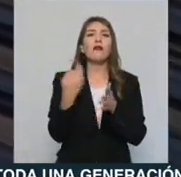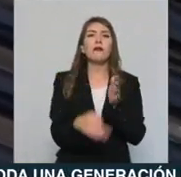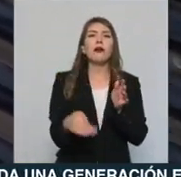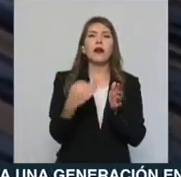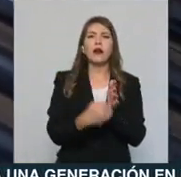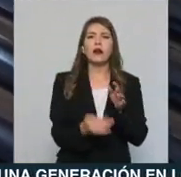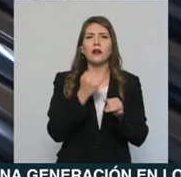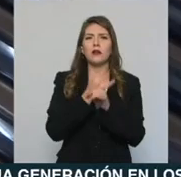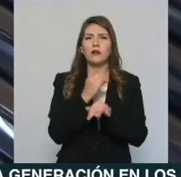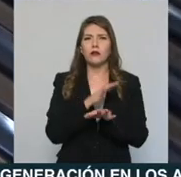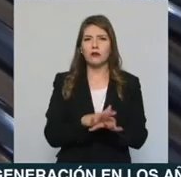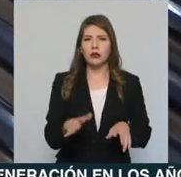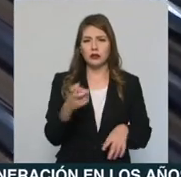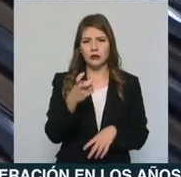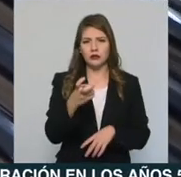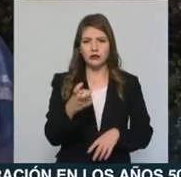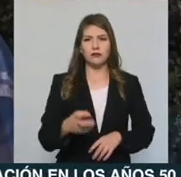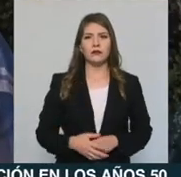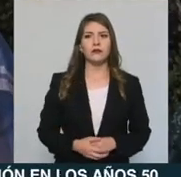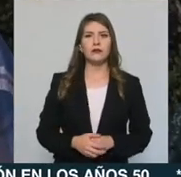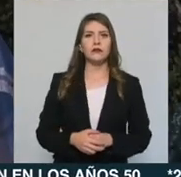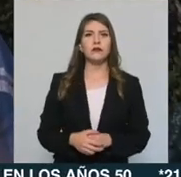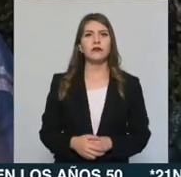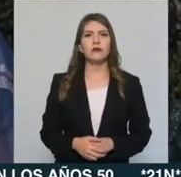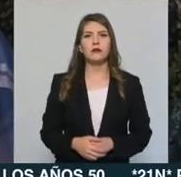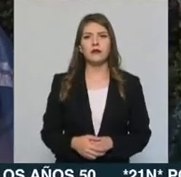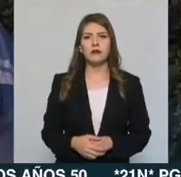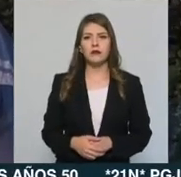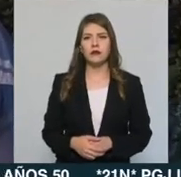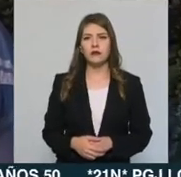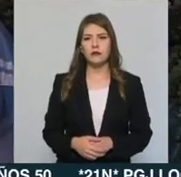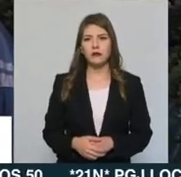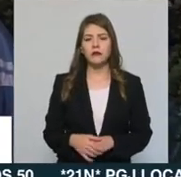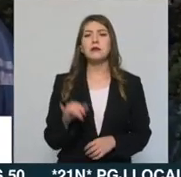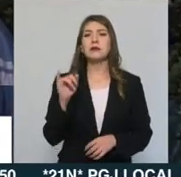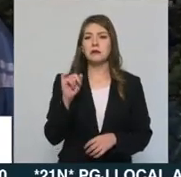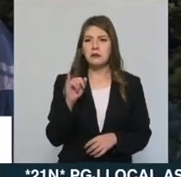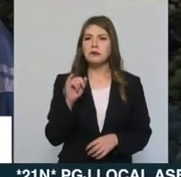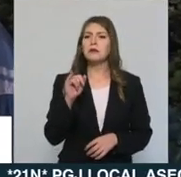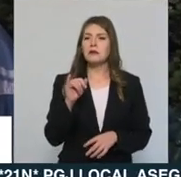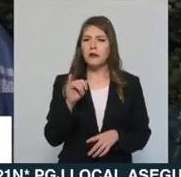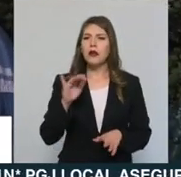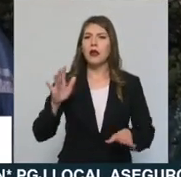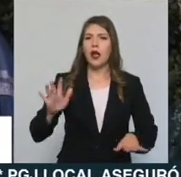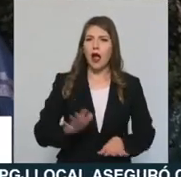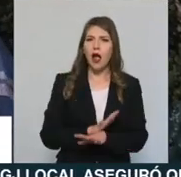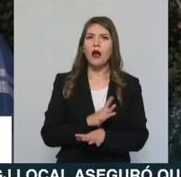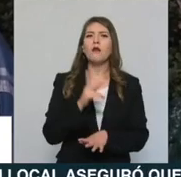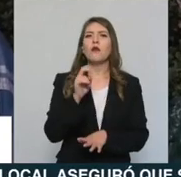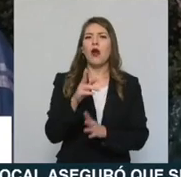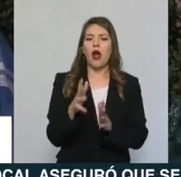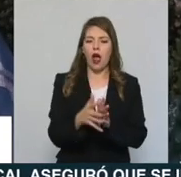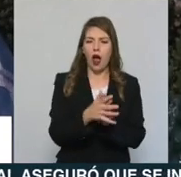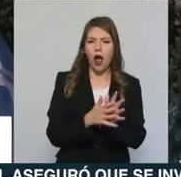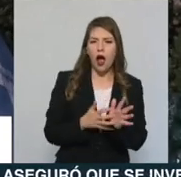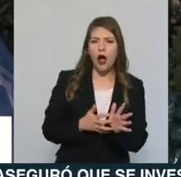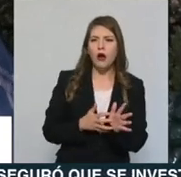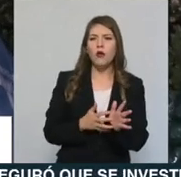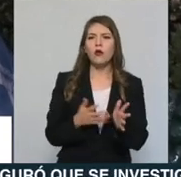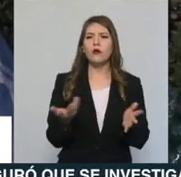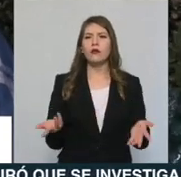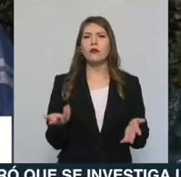estos. Sí tenemos, porque fue un buen cambio en ahorro de luz.